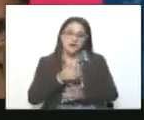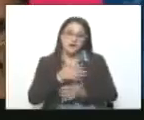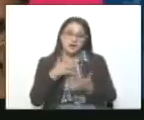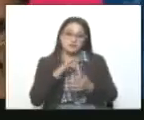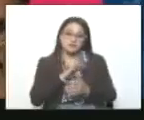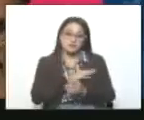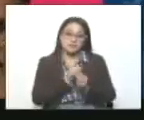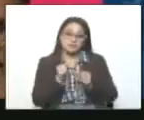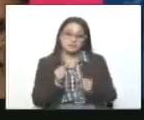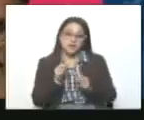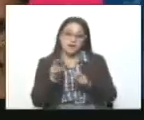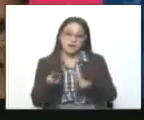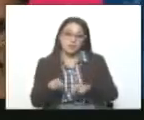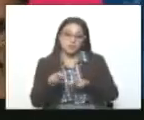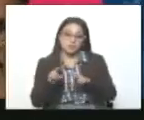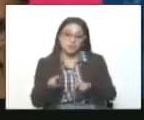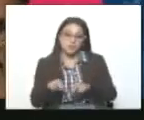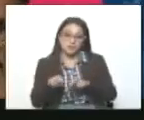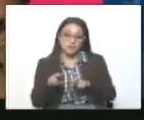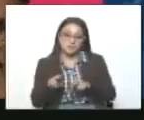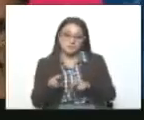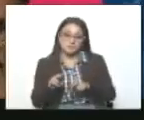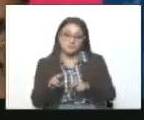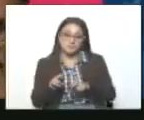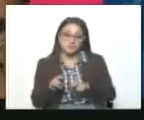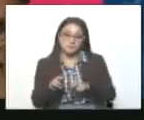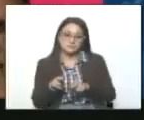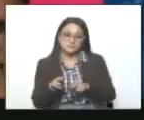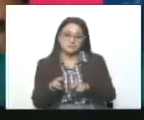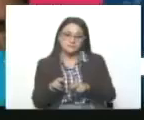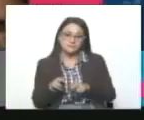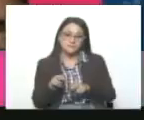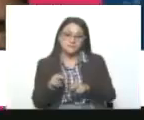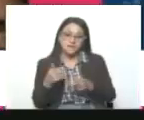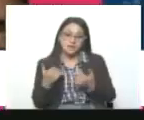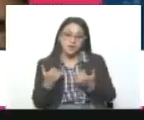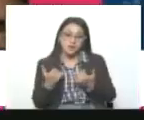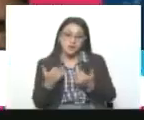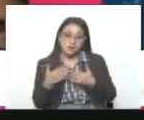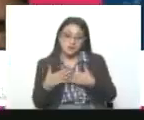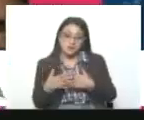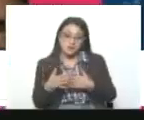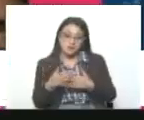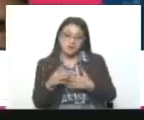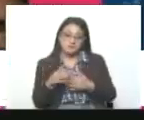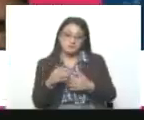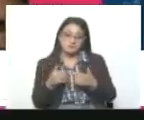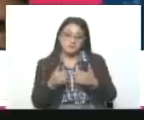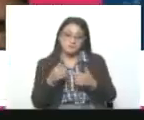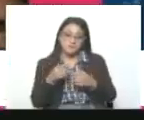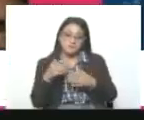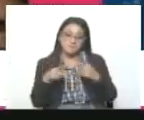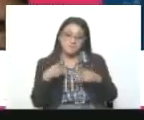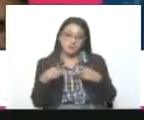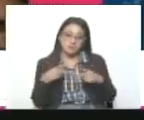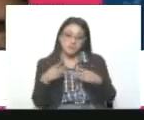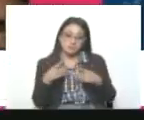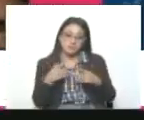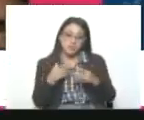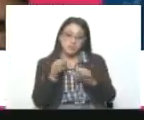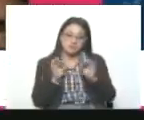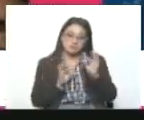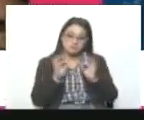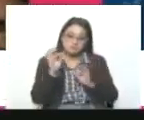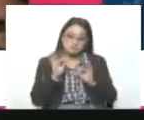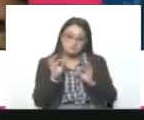para la agricultura urbana y periurbana. Y bueno, este reto que tenemos con indicadores, procesos que se pueden medir y que